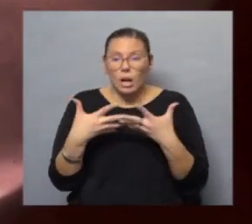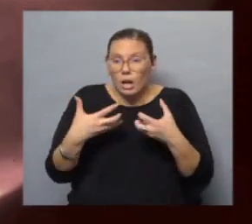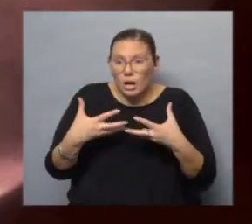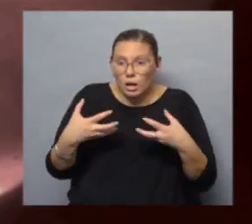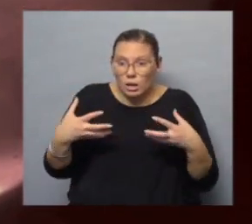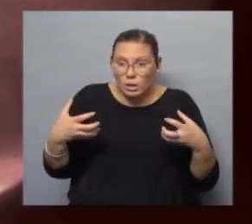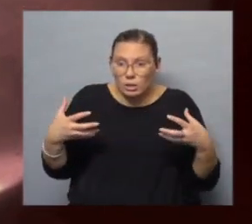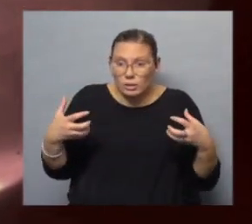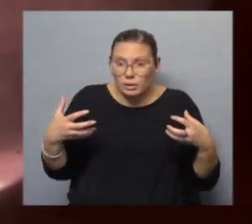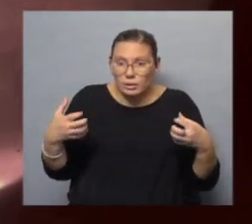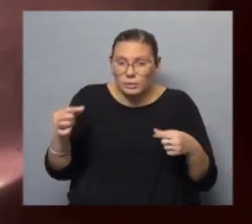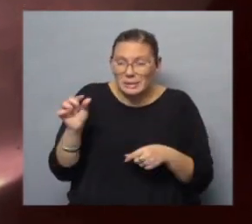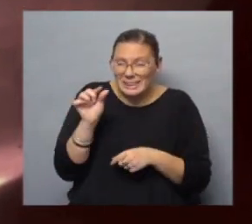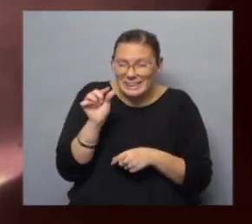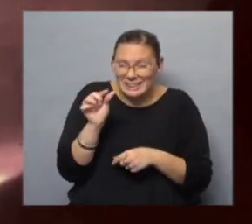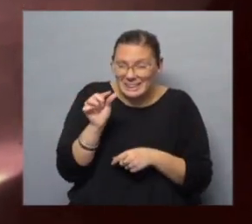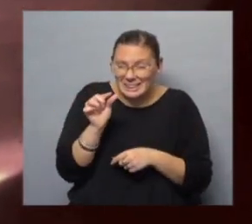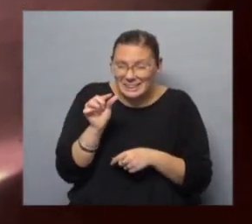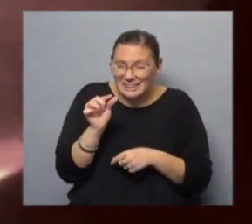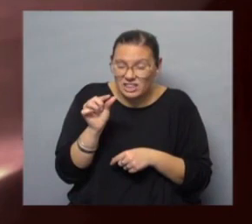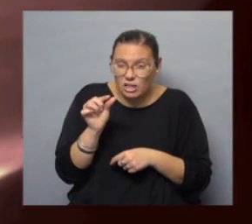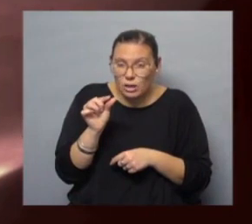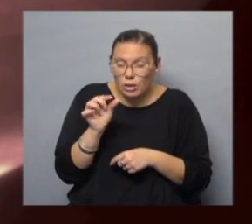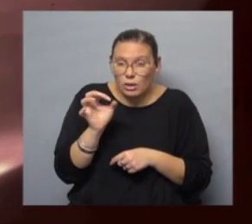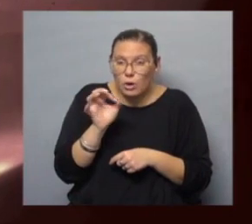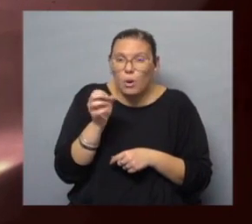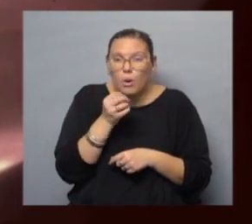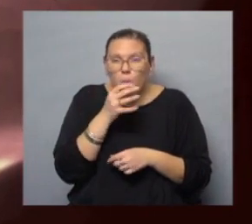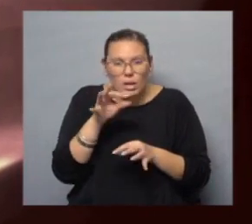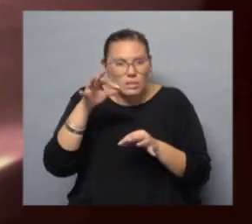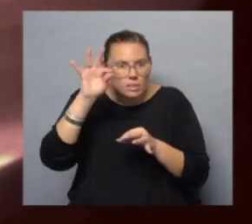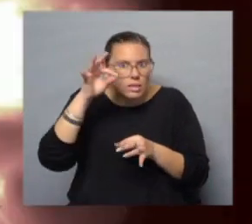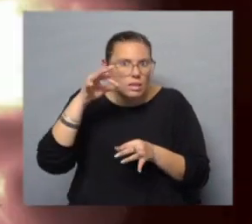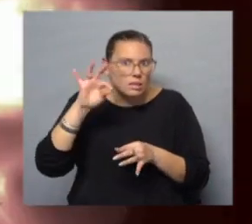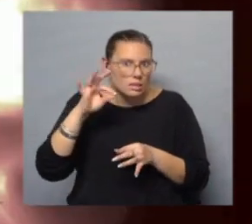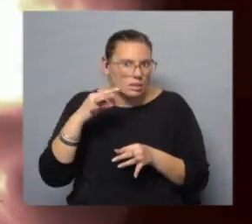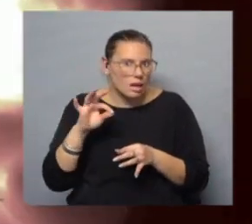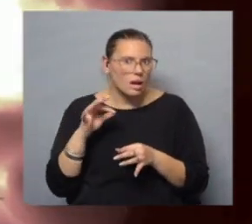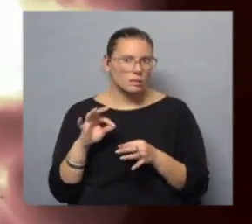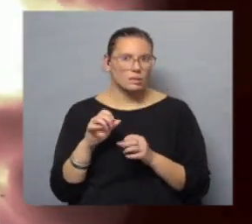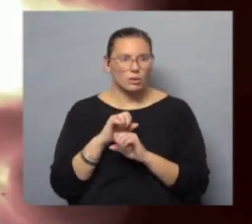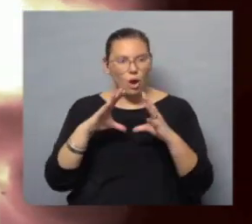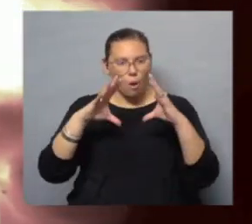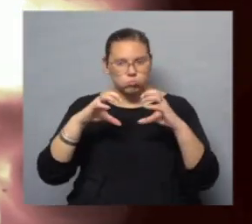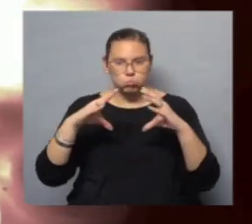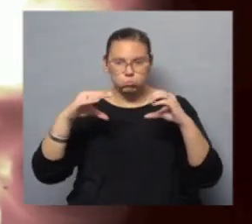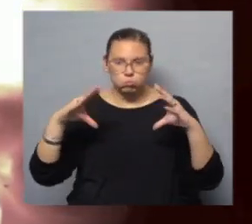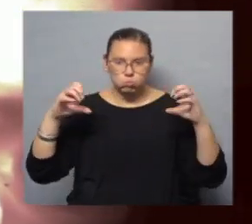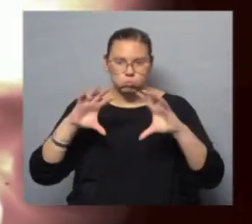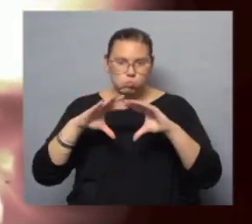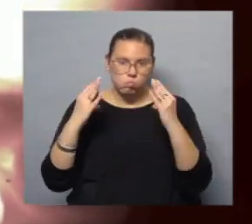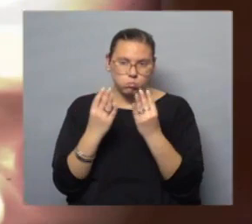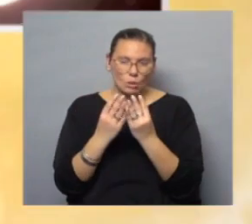estructura a muy pequeña escala, con un muy buen nivel de detalle de lo que ocurre en las nubes de Júpiter. Son